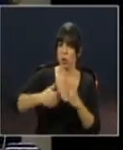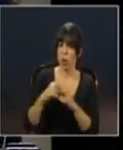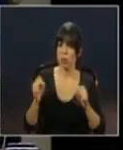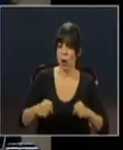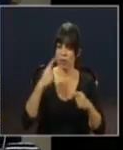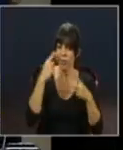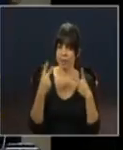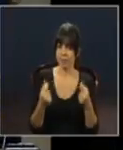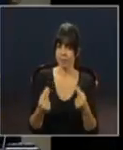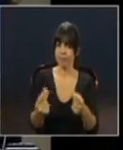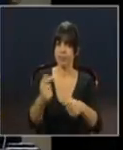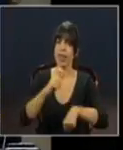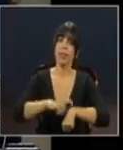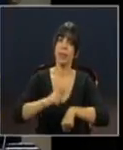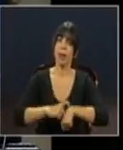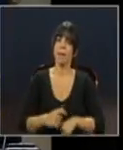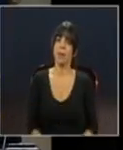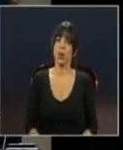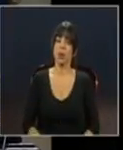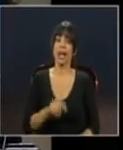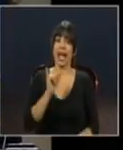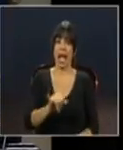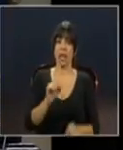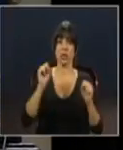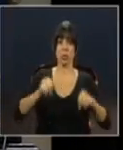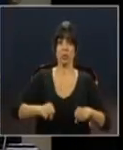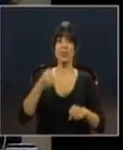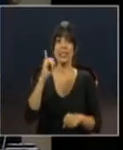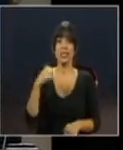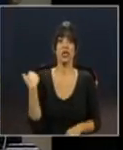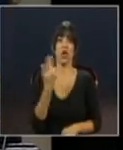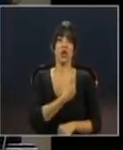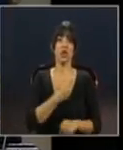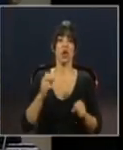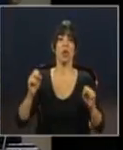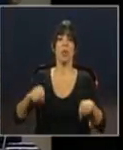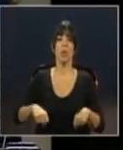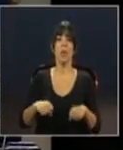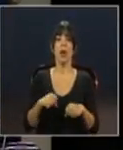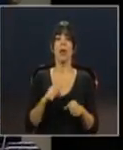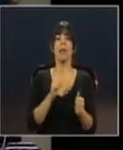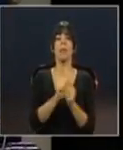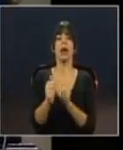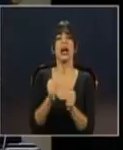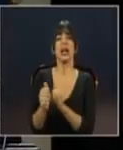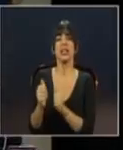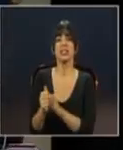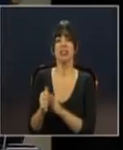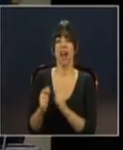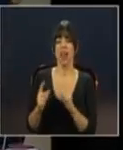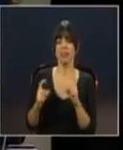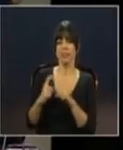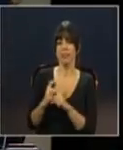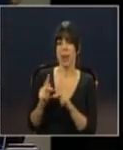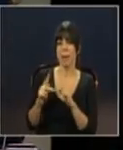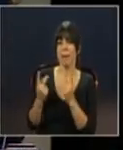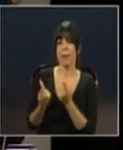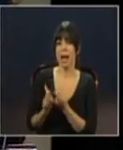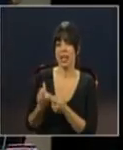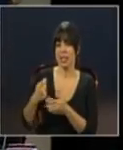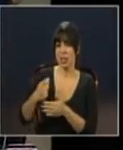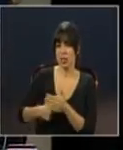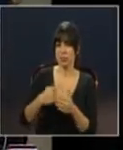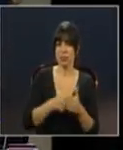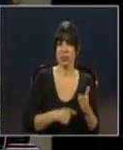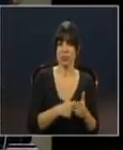acelerarlas en el tiempo. Ello será posible si somos capaces de superar las mezquindades partidarias, como lo han